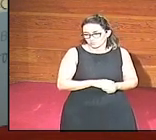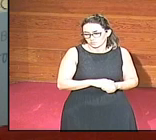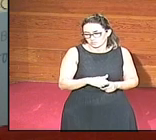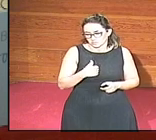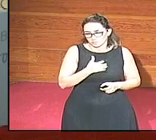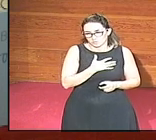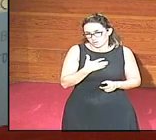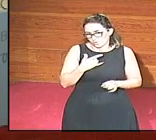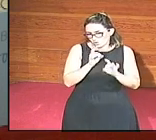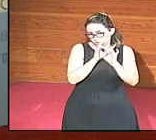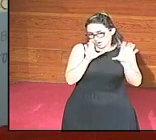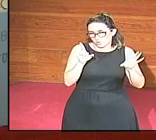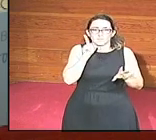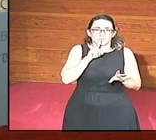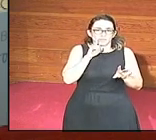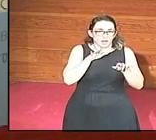gente es de izquierdas.